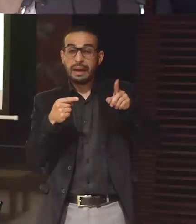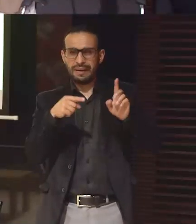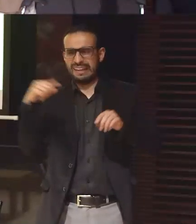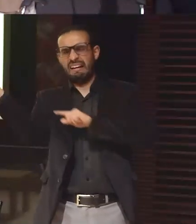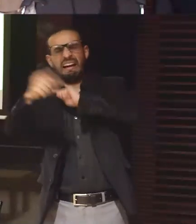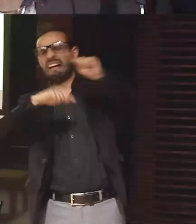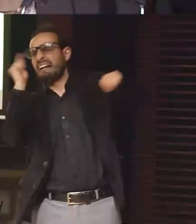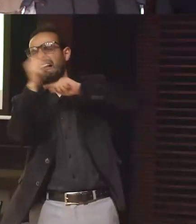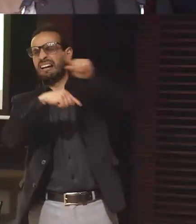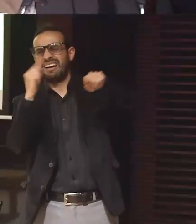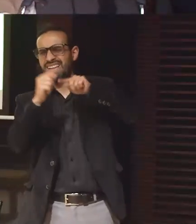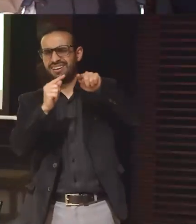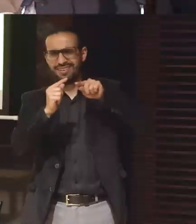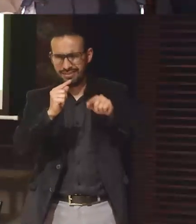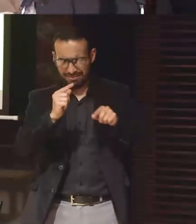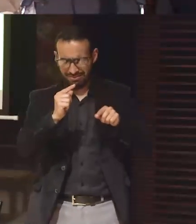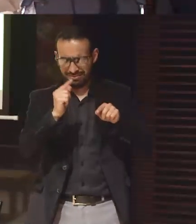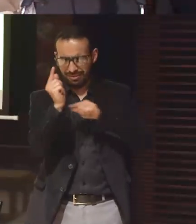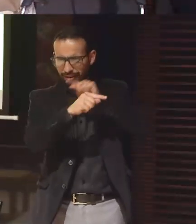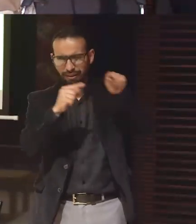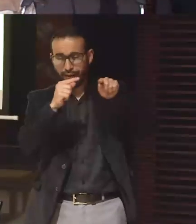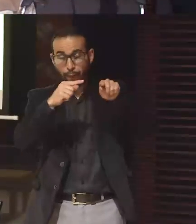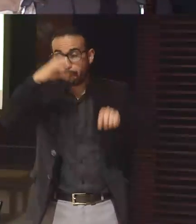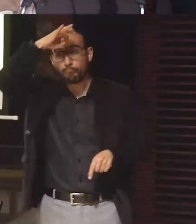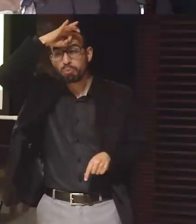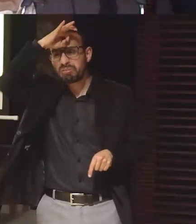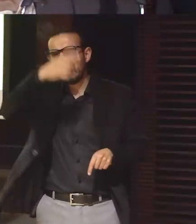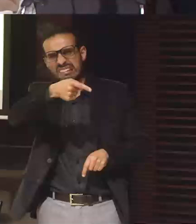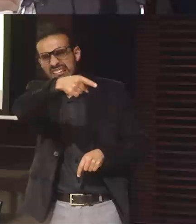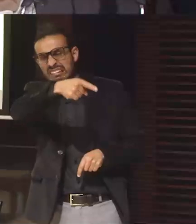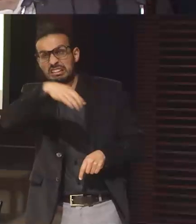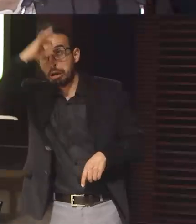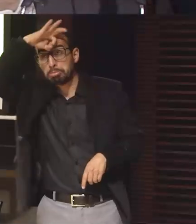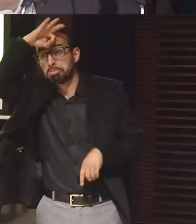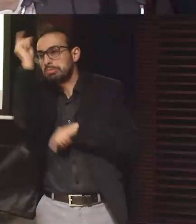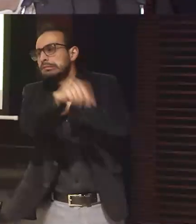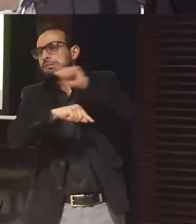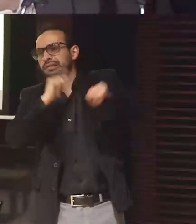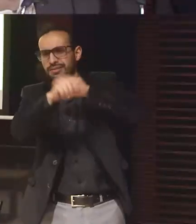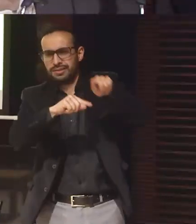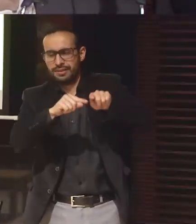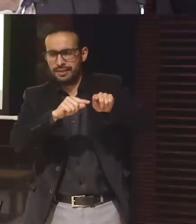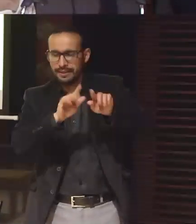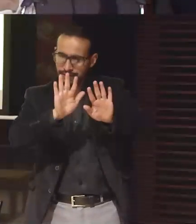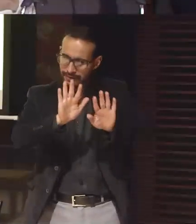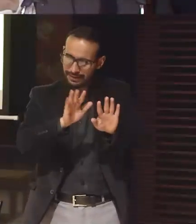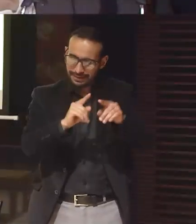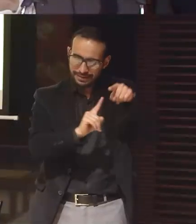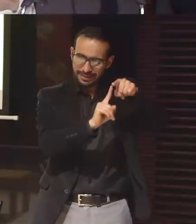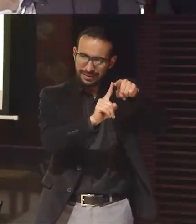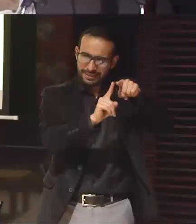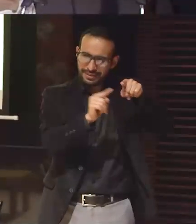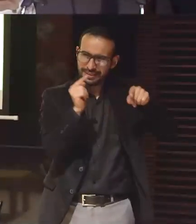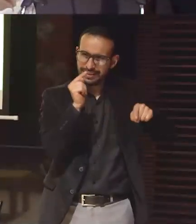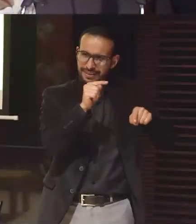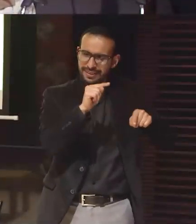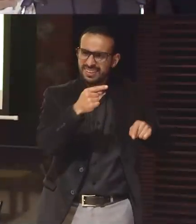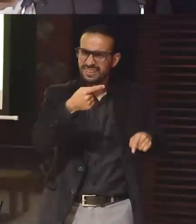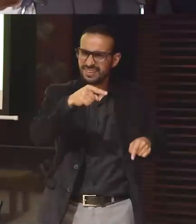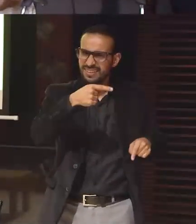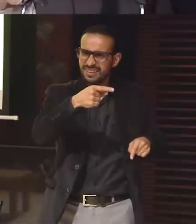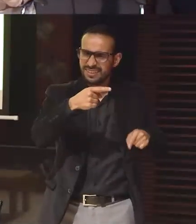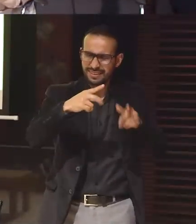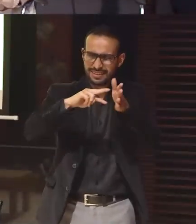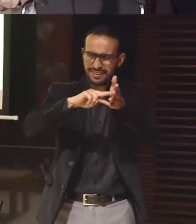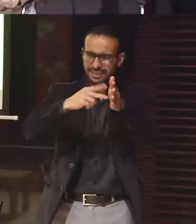conoce y no logra relacionarse con ese algo, esa persona, esa institución, etc. Cuando uno ve Transmilenio como lo que es de verdad y como